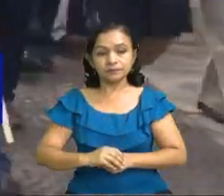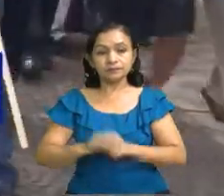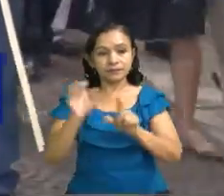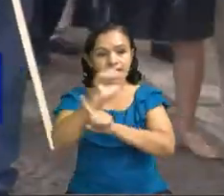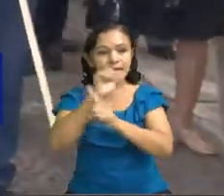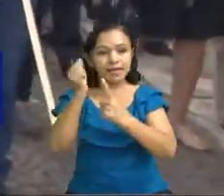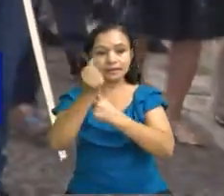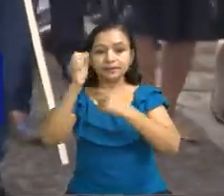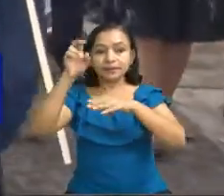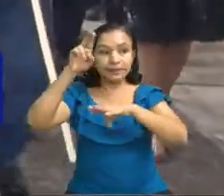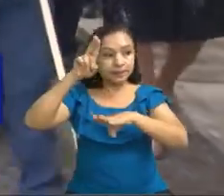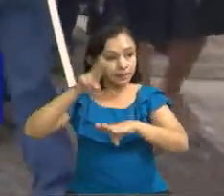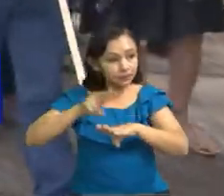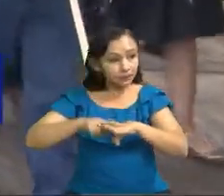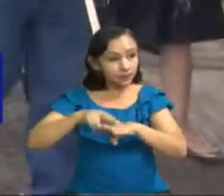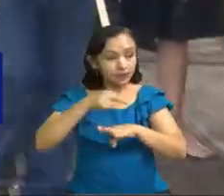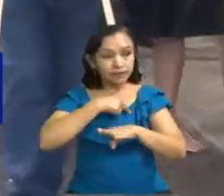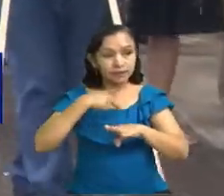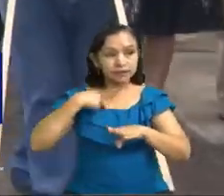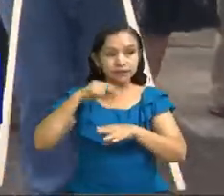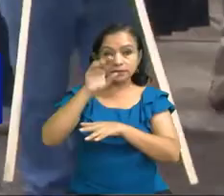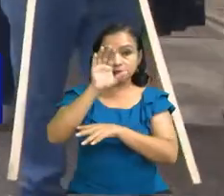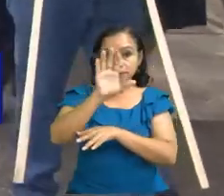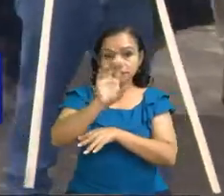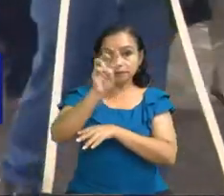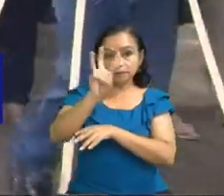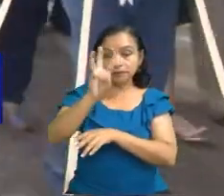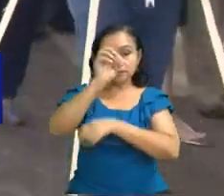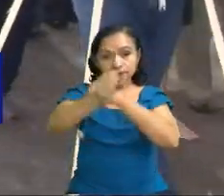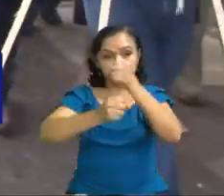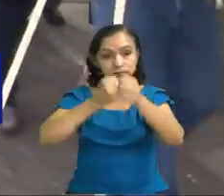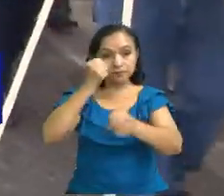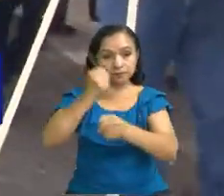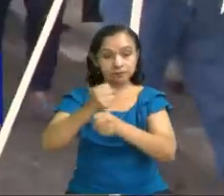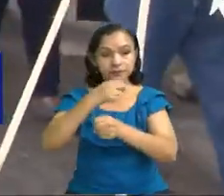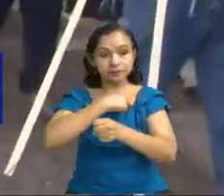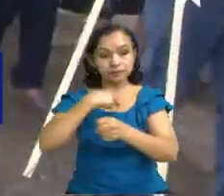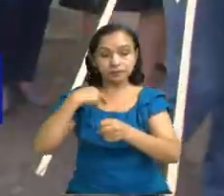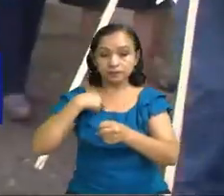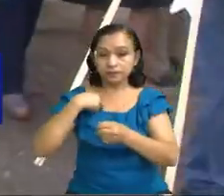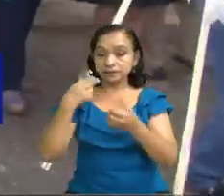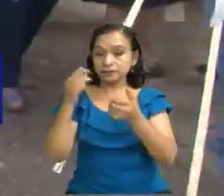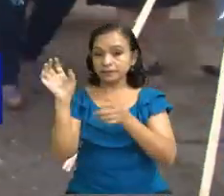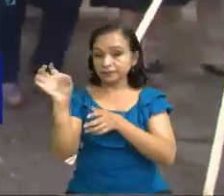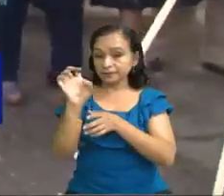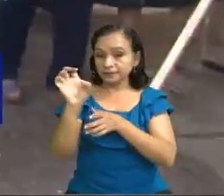Asamblea Nacional conmemora el 53 aniversario de la masacre del 22 de enero.